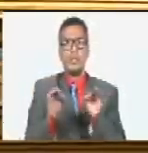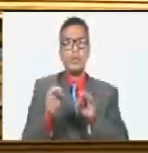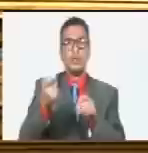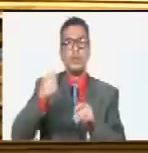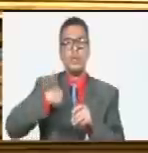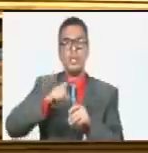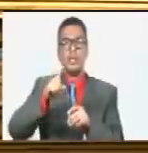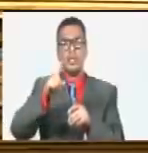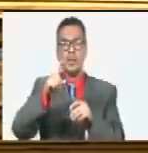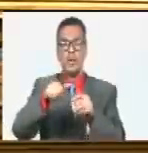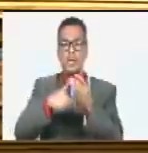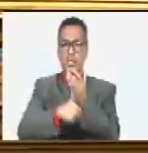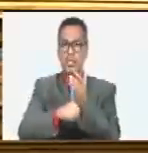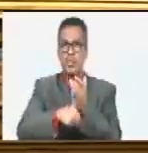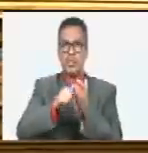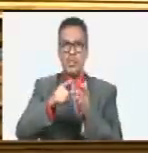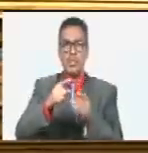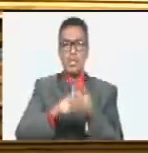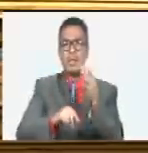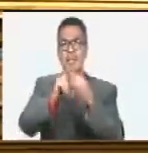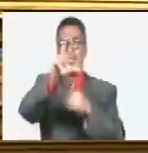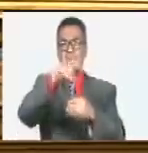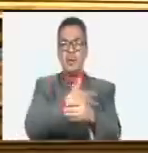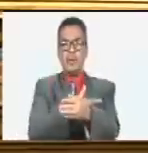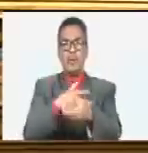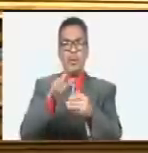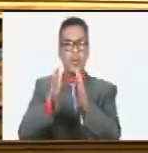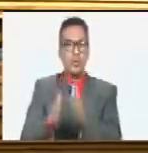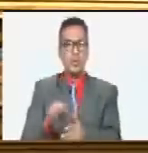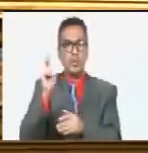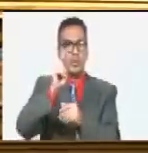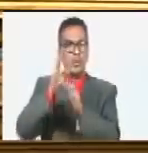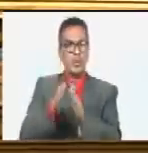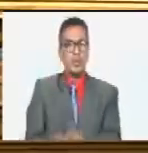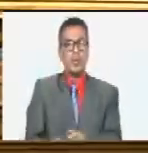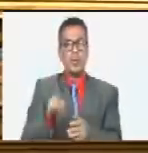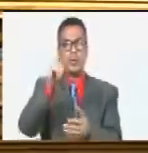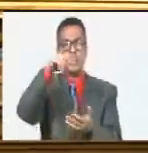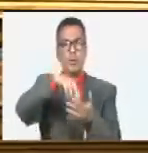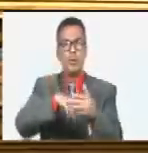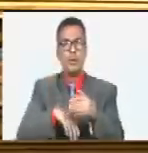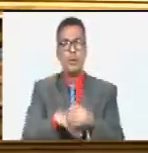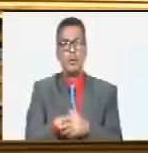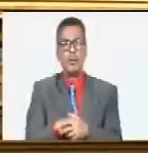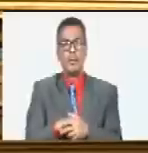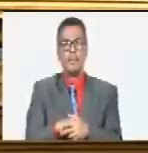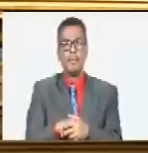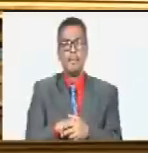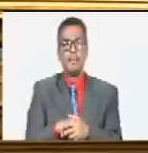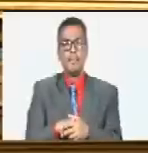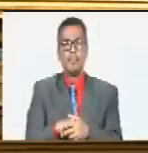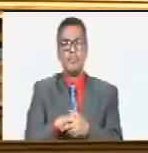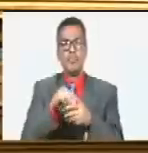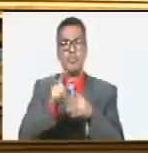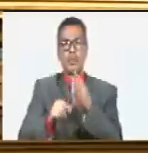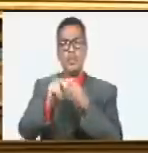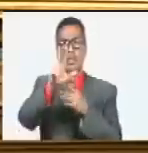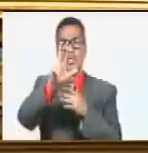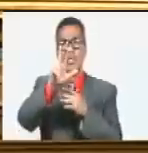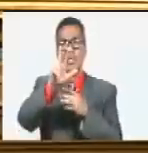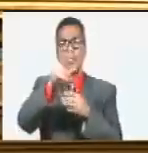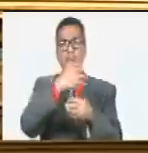identidad. Casi 3 millones de venezolanos en el año 2003